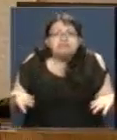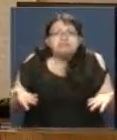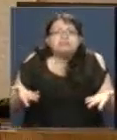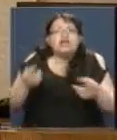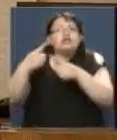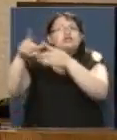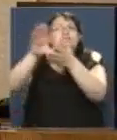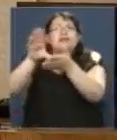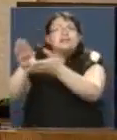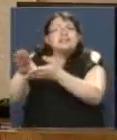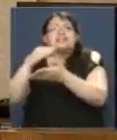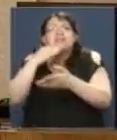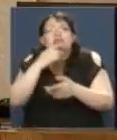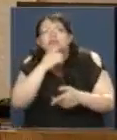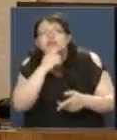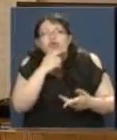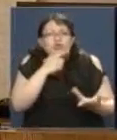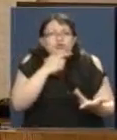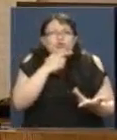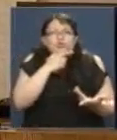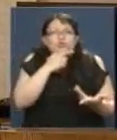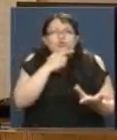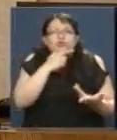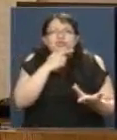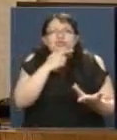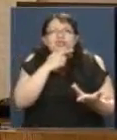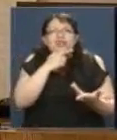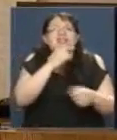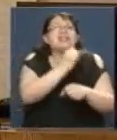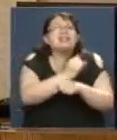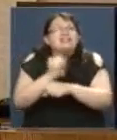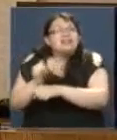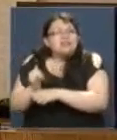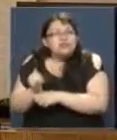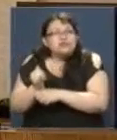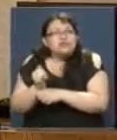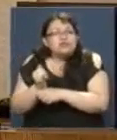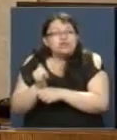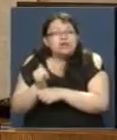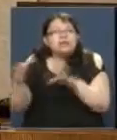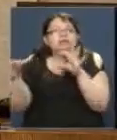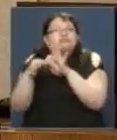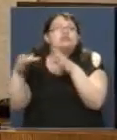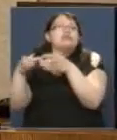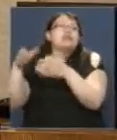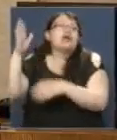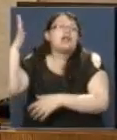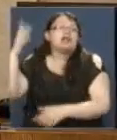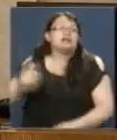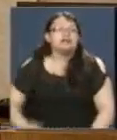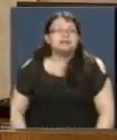país se sospecha de los organismos e instituciones de la derecha.